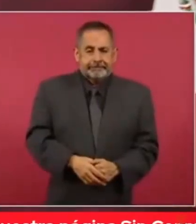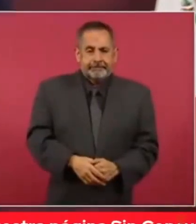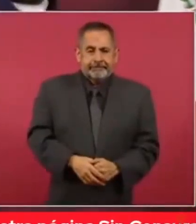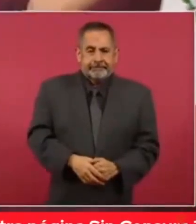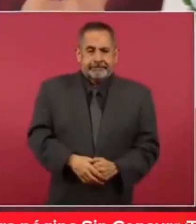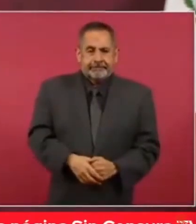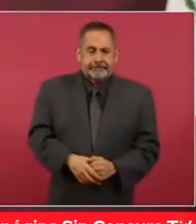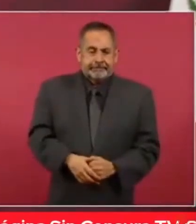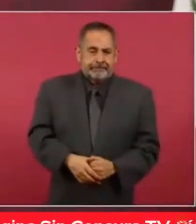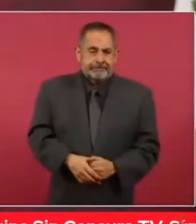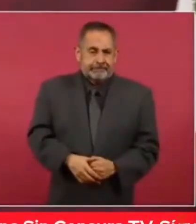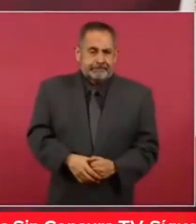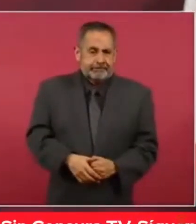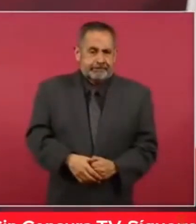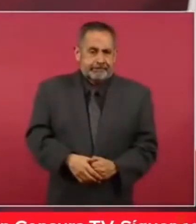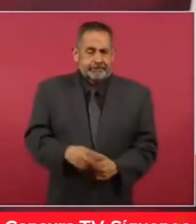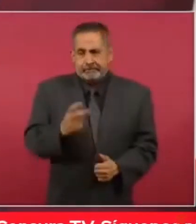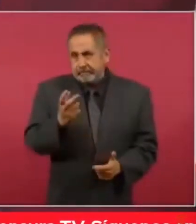Entonces,